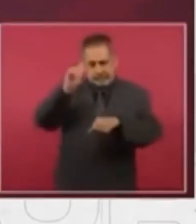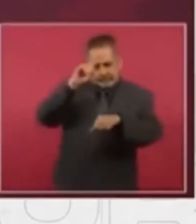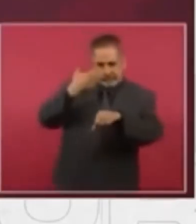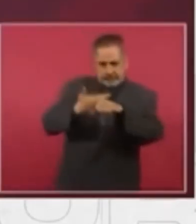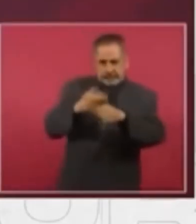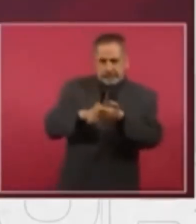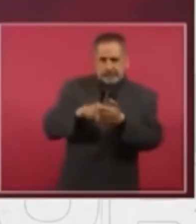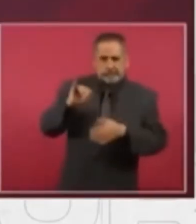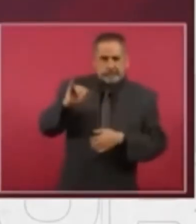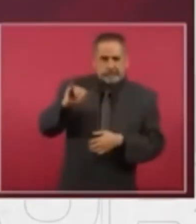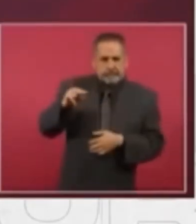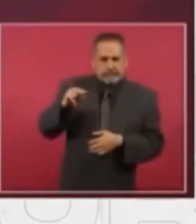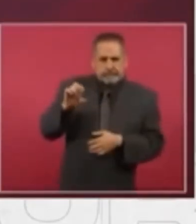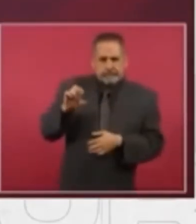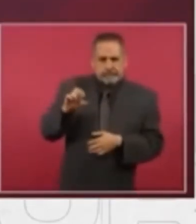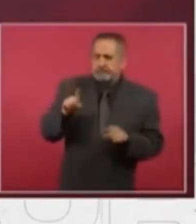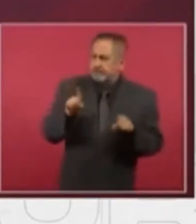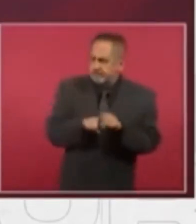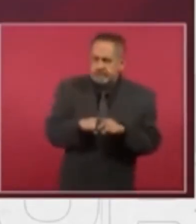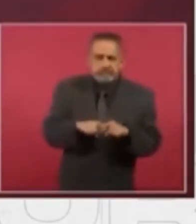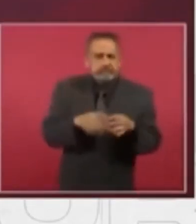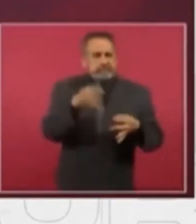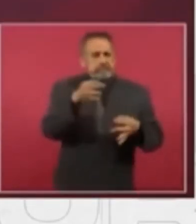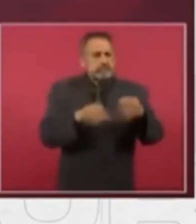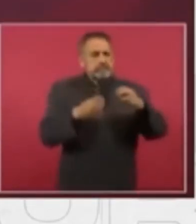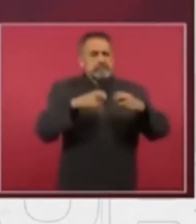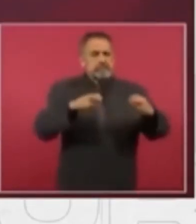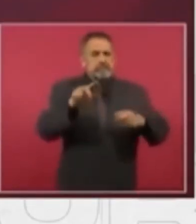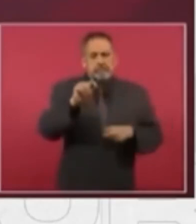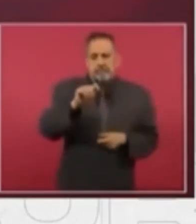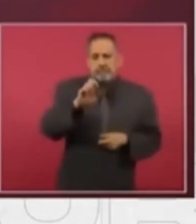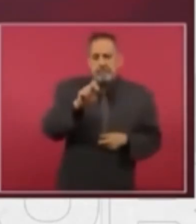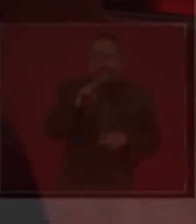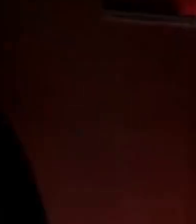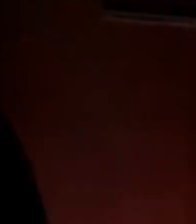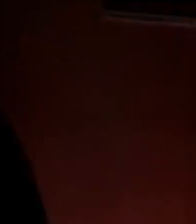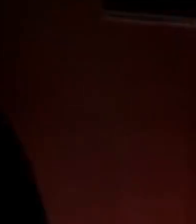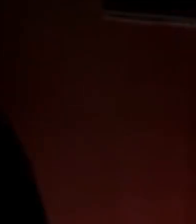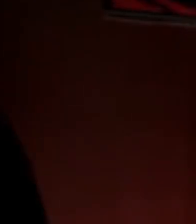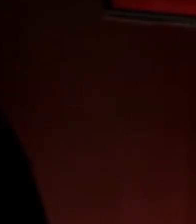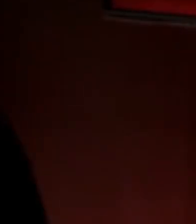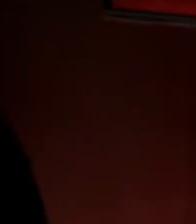consejeros del INE, magistrados del tribunal, que los elige el pueblo.